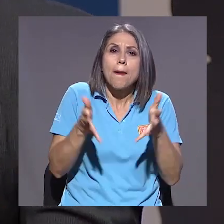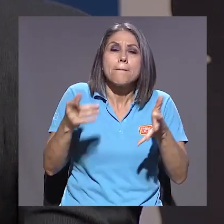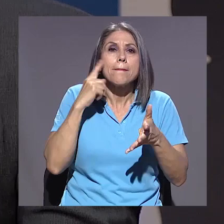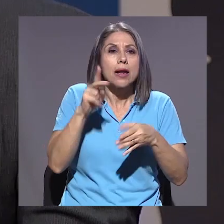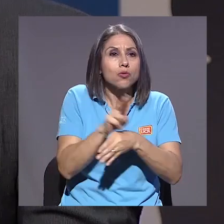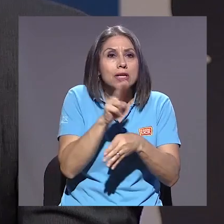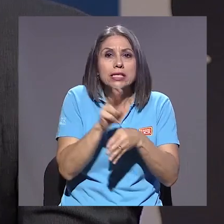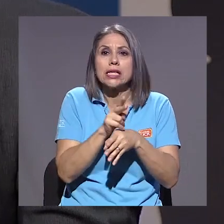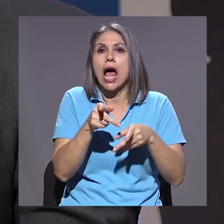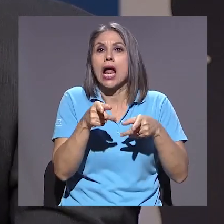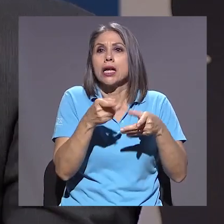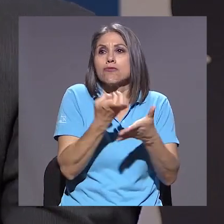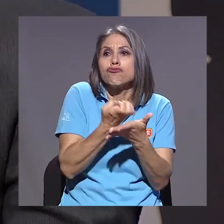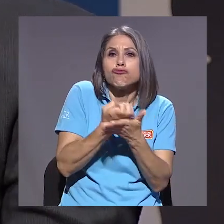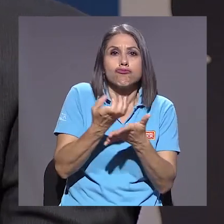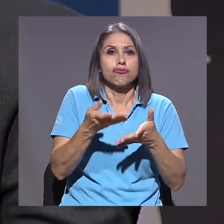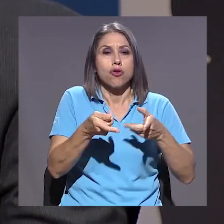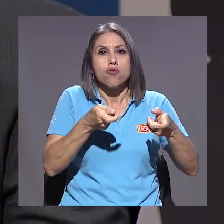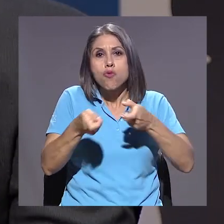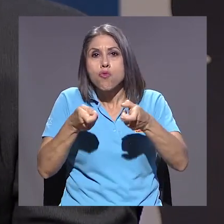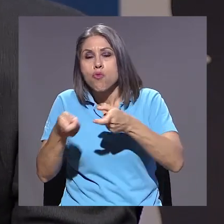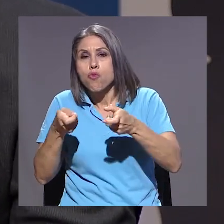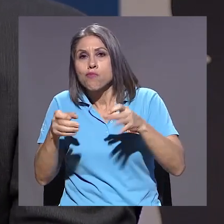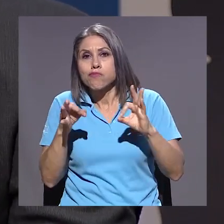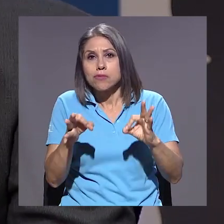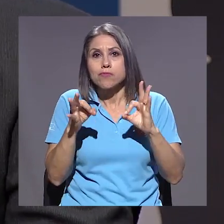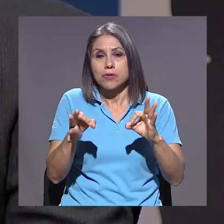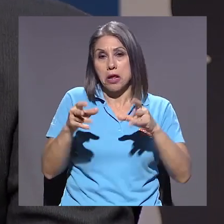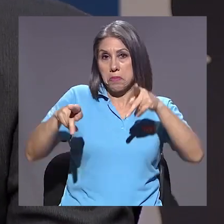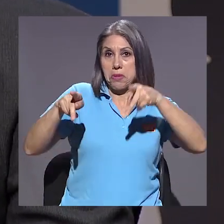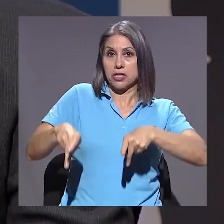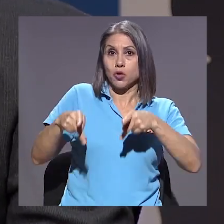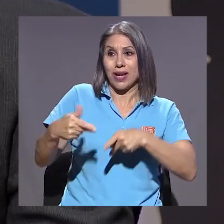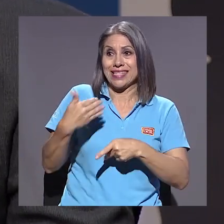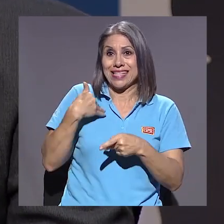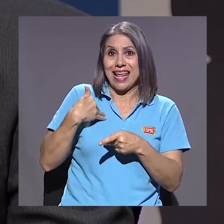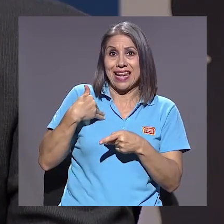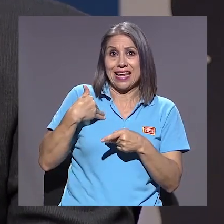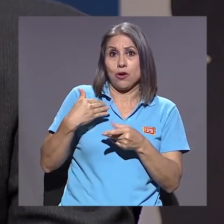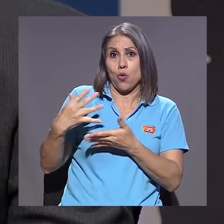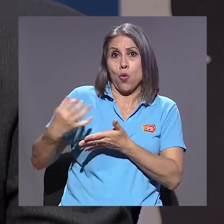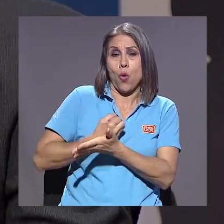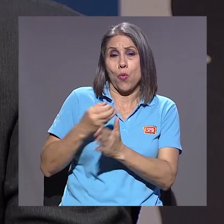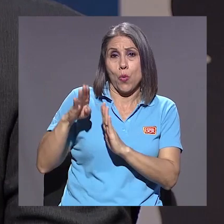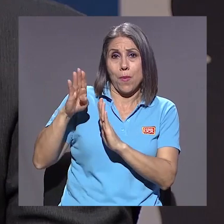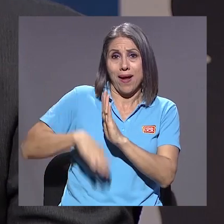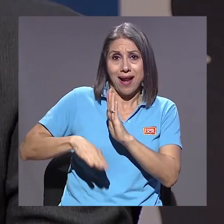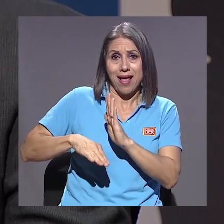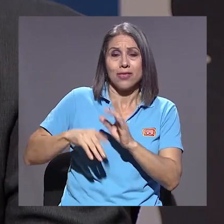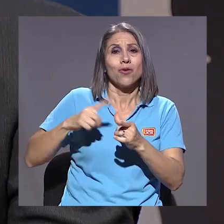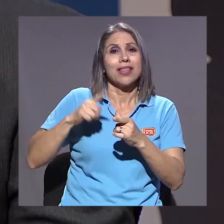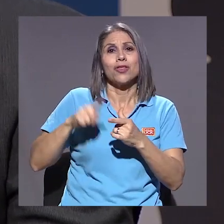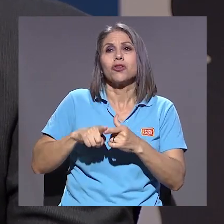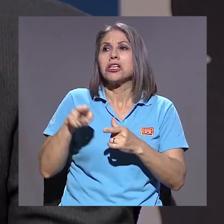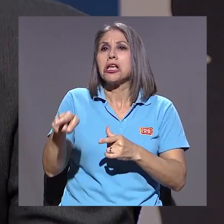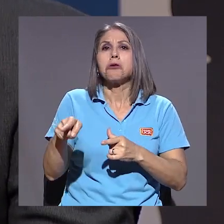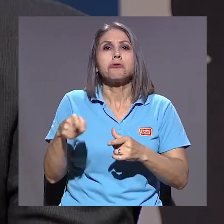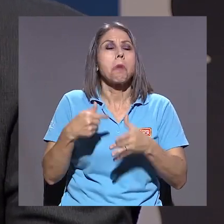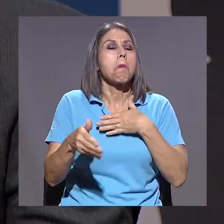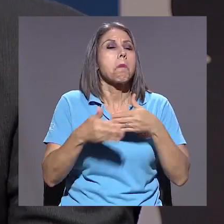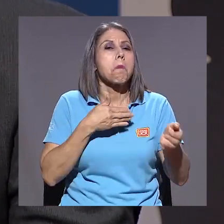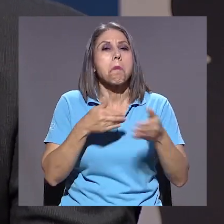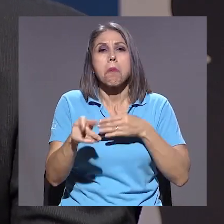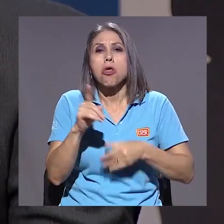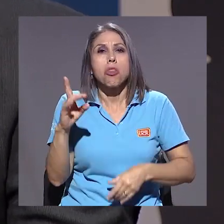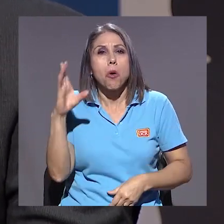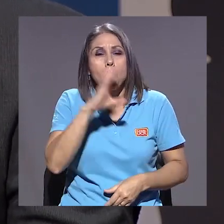hacer la administración de la demanda, sino que al tener ese subsidio no incentiva a la búsqueda de